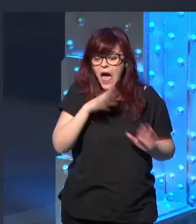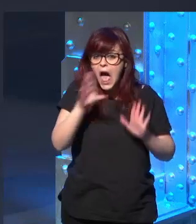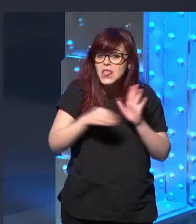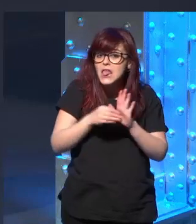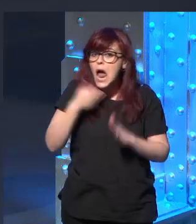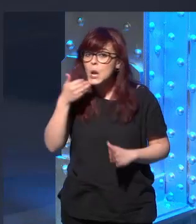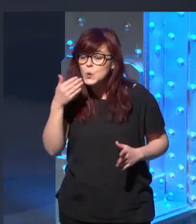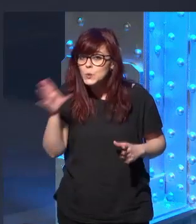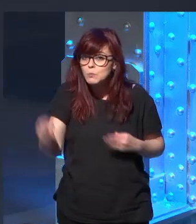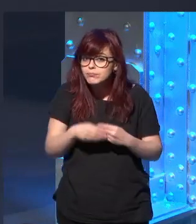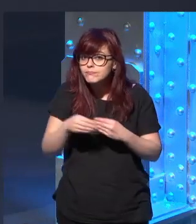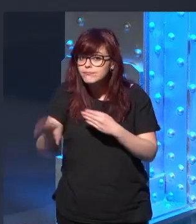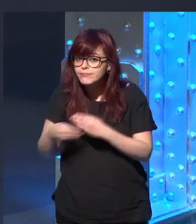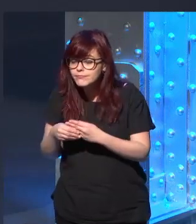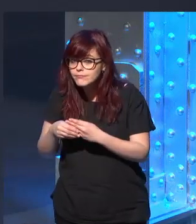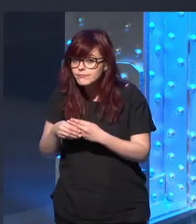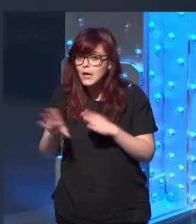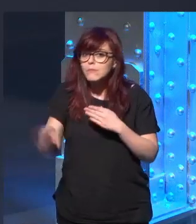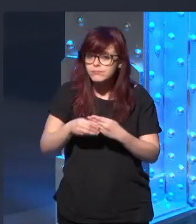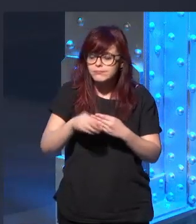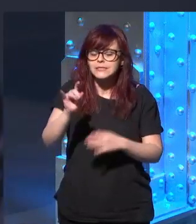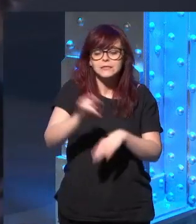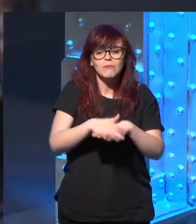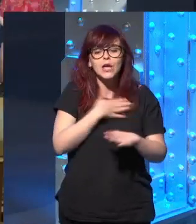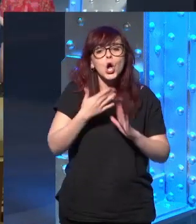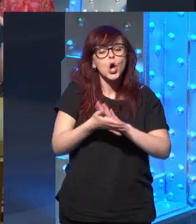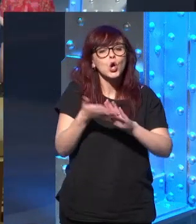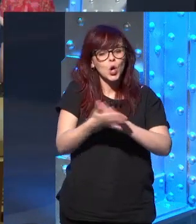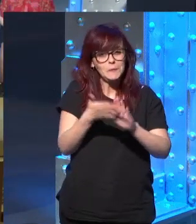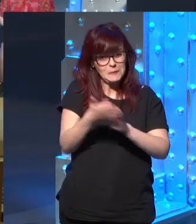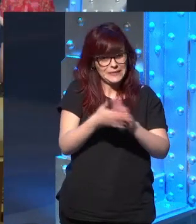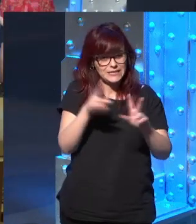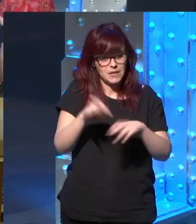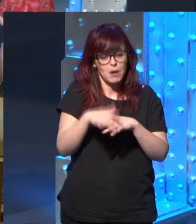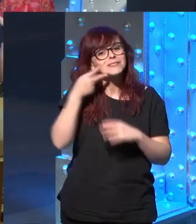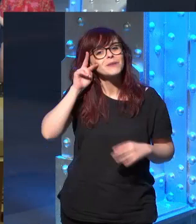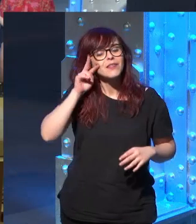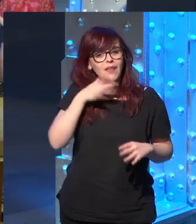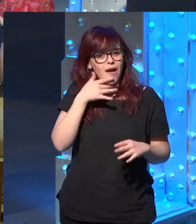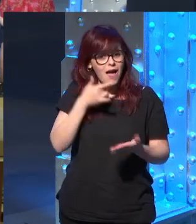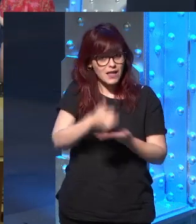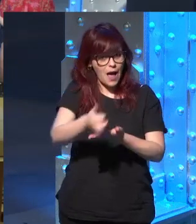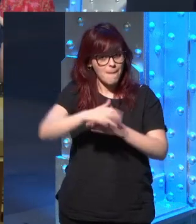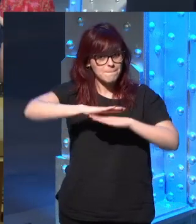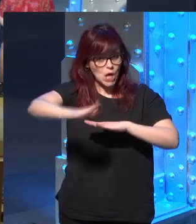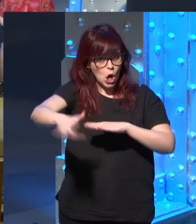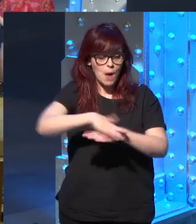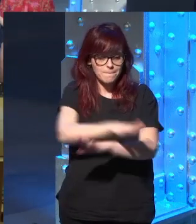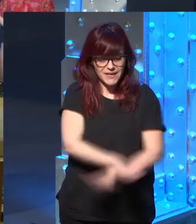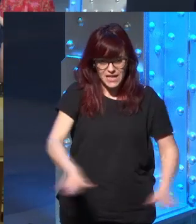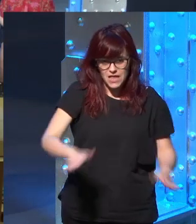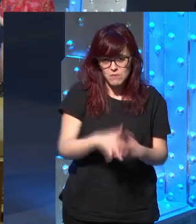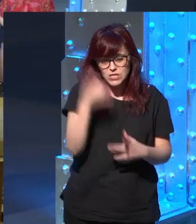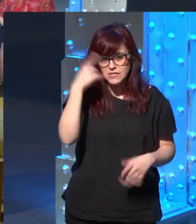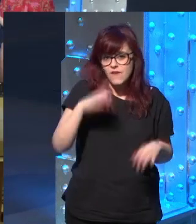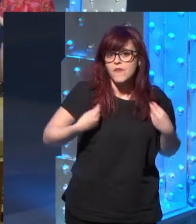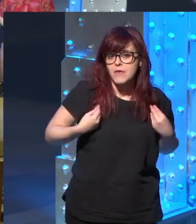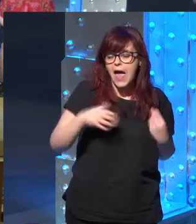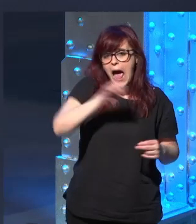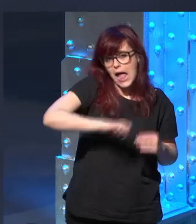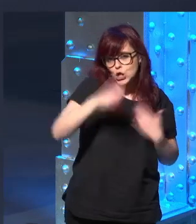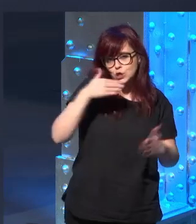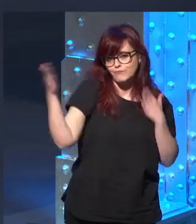alguna? Yo ¿no? quiero ¿Sí? comentar una cosa, simplemente, mi experiencia en el campo, bueno, aparte de cuando era pequeña, que sí que viví en el campo